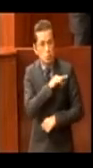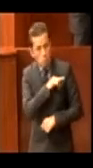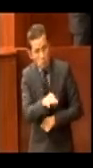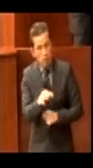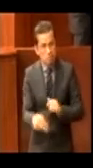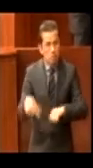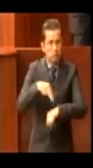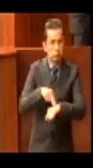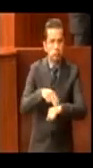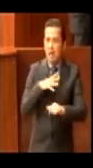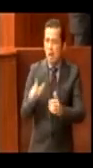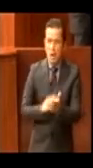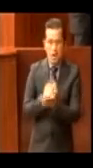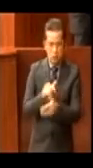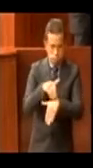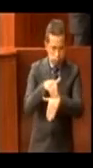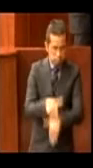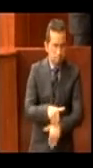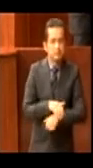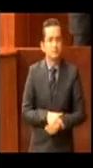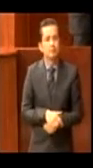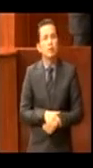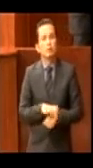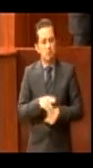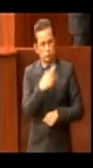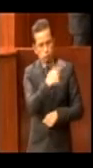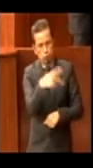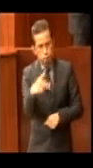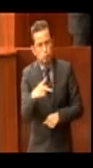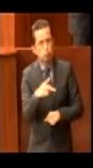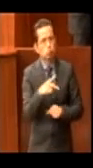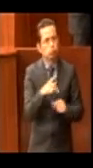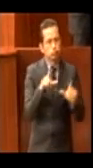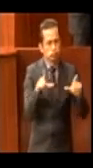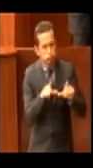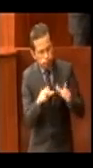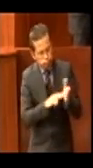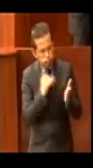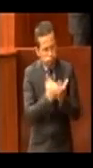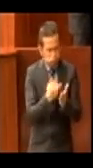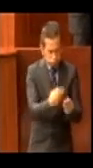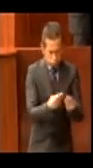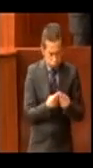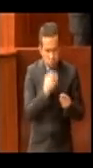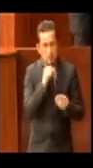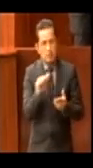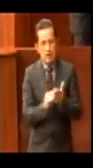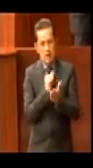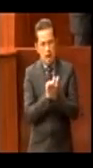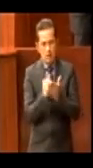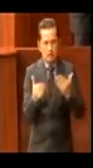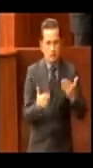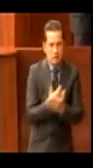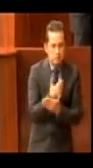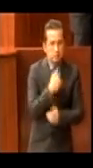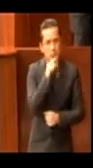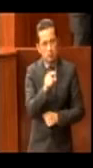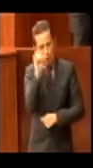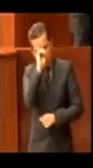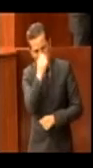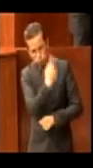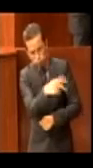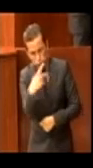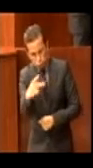electoral al aportar sus identificaciones oficiales acta de nacimiento la opinión informada y los consentimientos